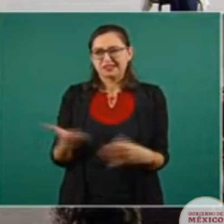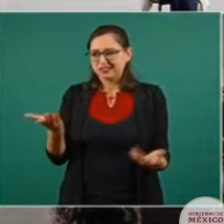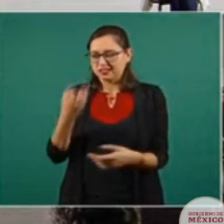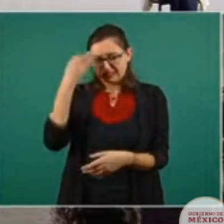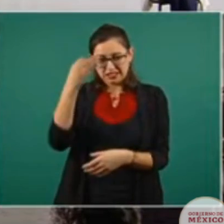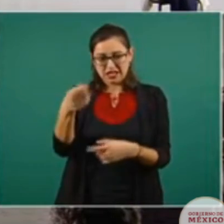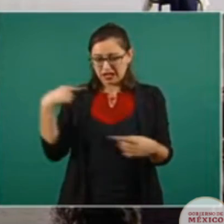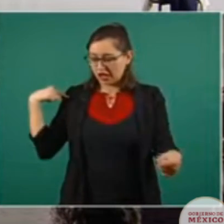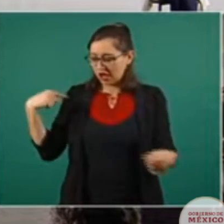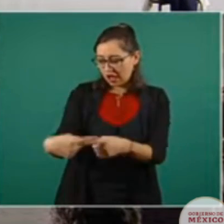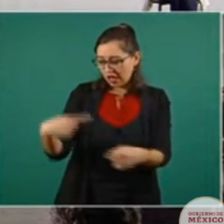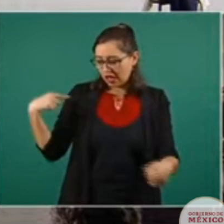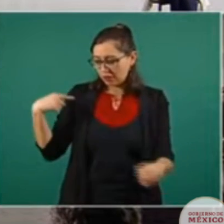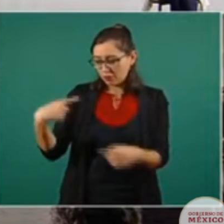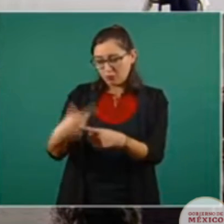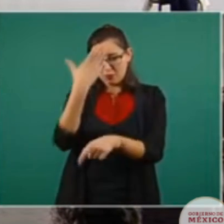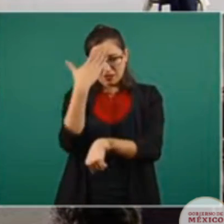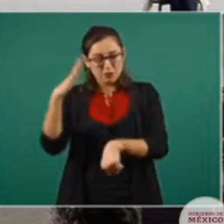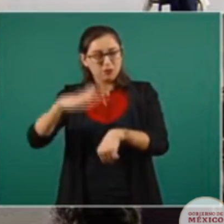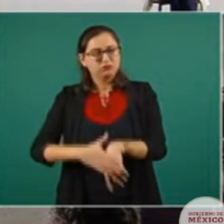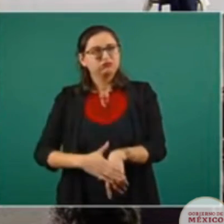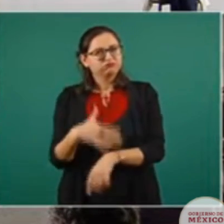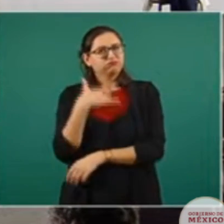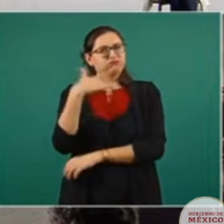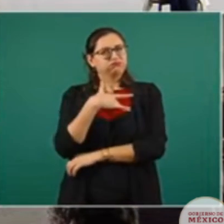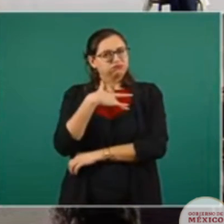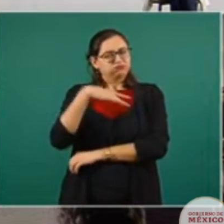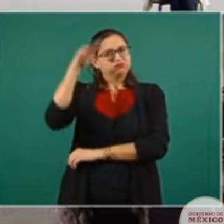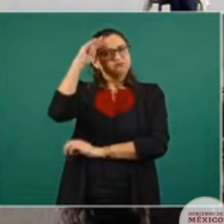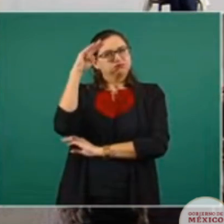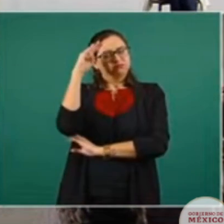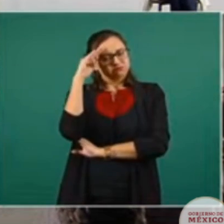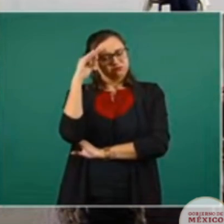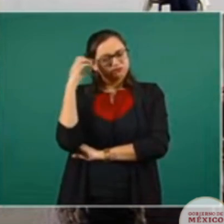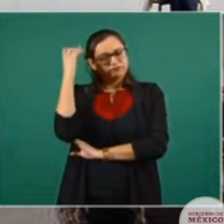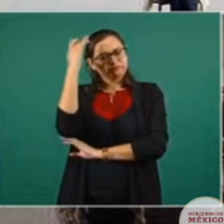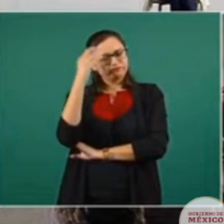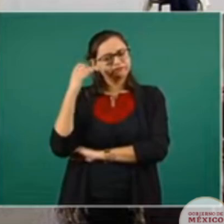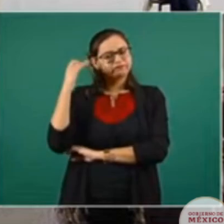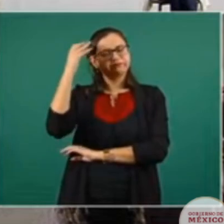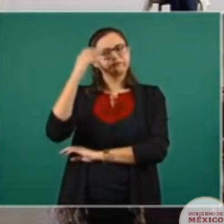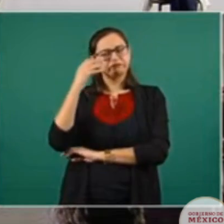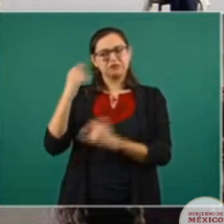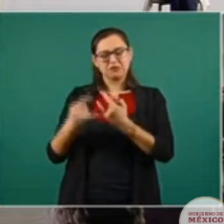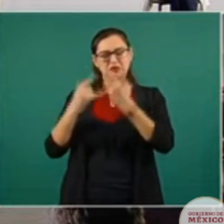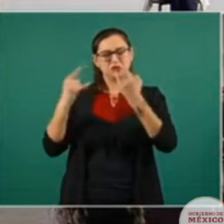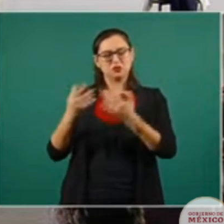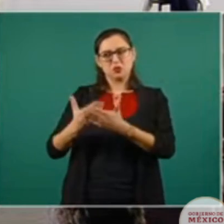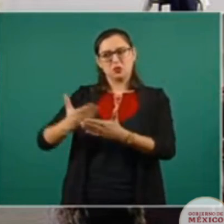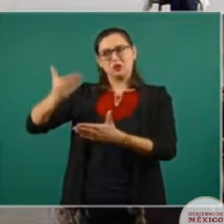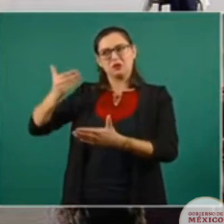la reflexión ante hechos que marcaron de manera decisiva la historia de